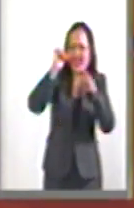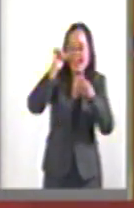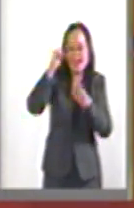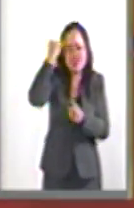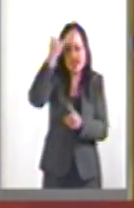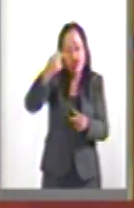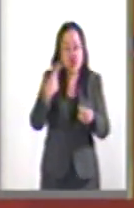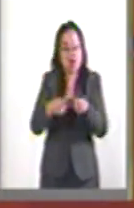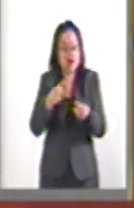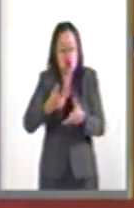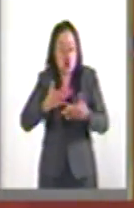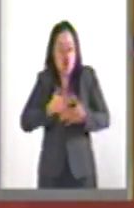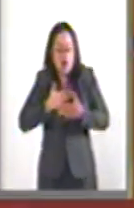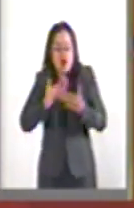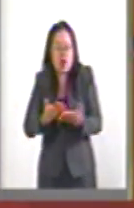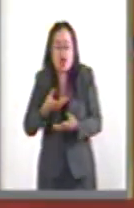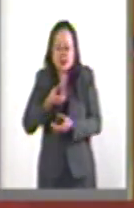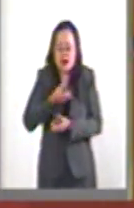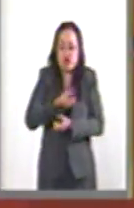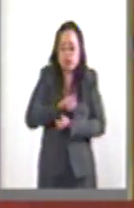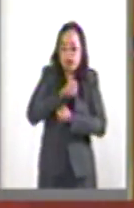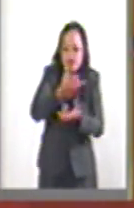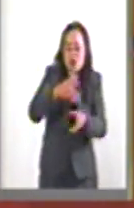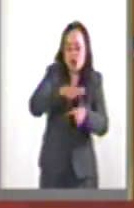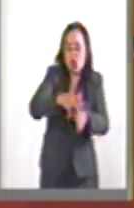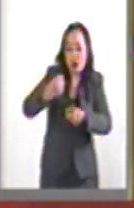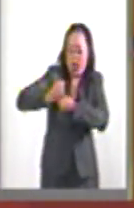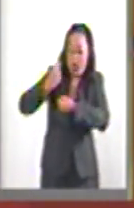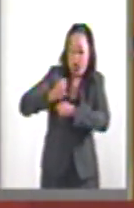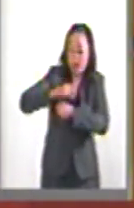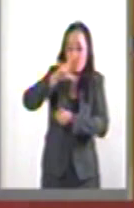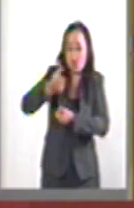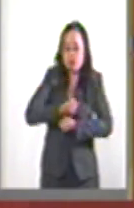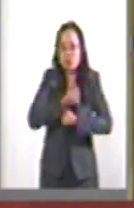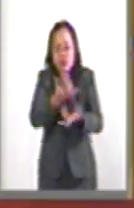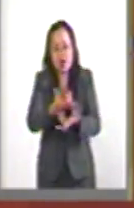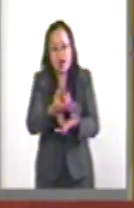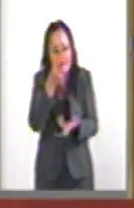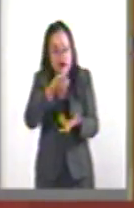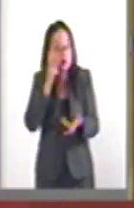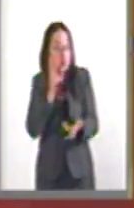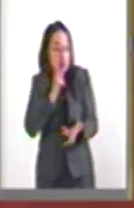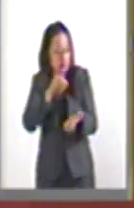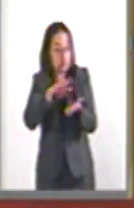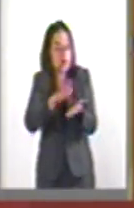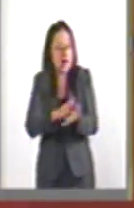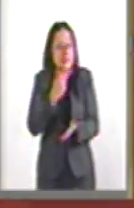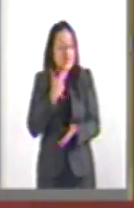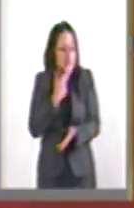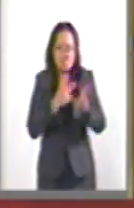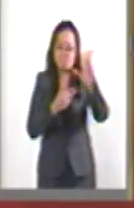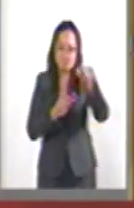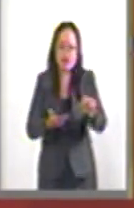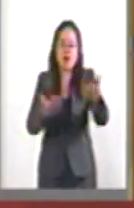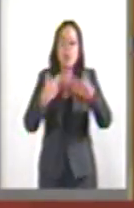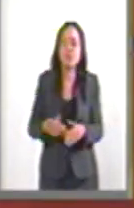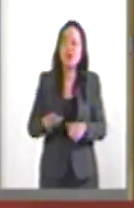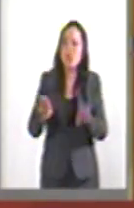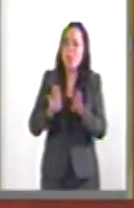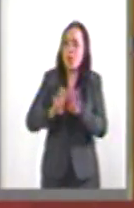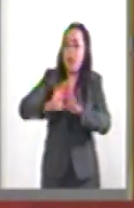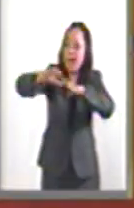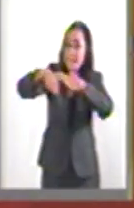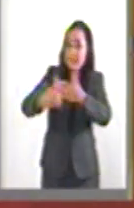confesiones hechas bajo tortura. Sí me preocupan varias cosas. Yo no sé cómo se va a preparar de la noche